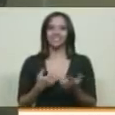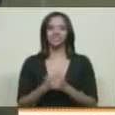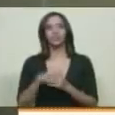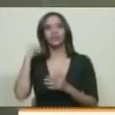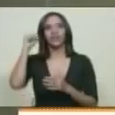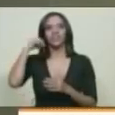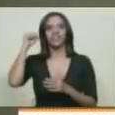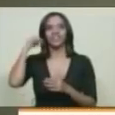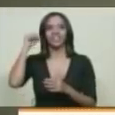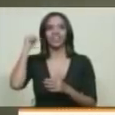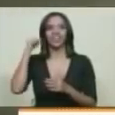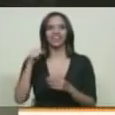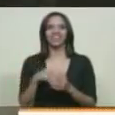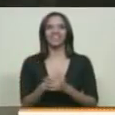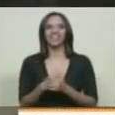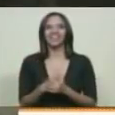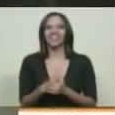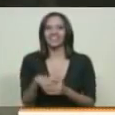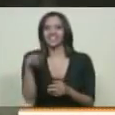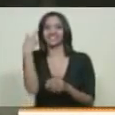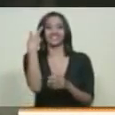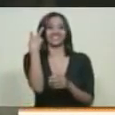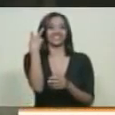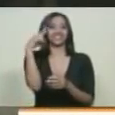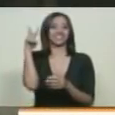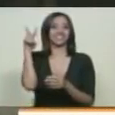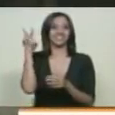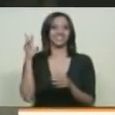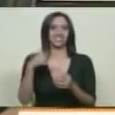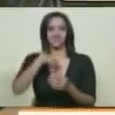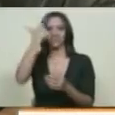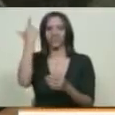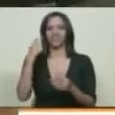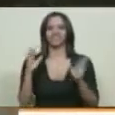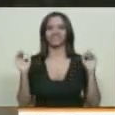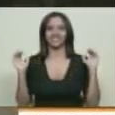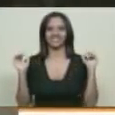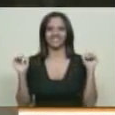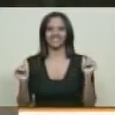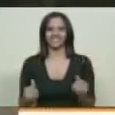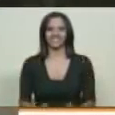pasamos el video. Nos vemos, chao. Hasta luego. Nos vemos, chao.